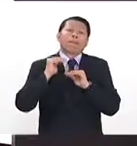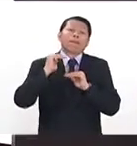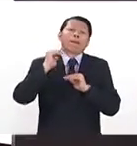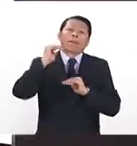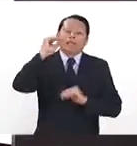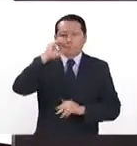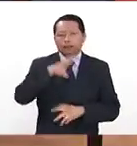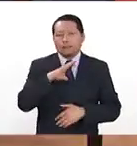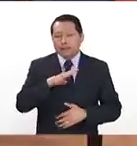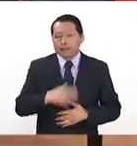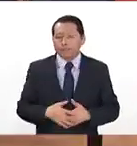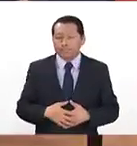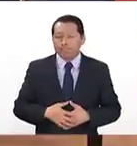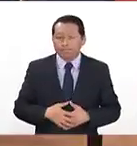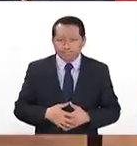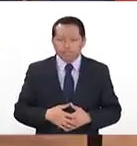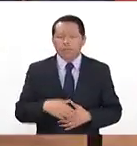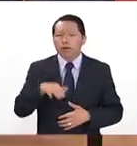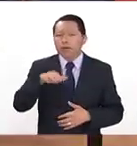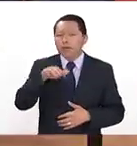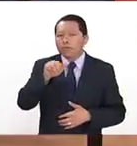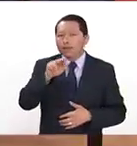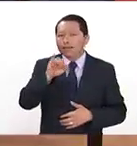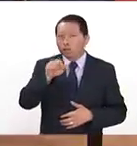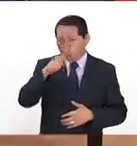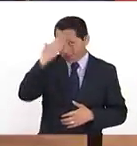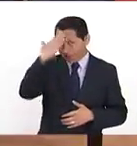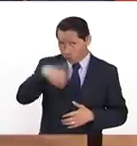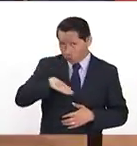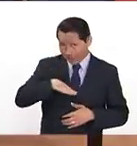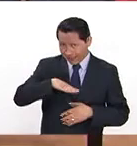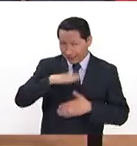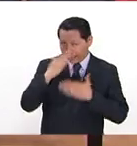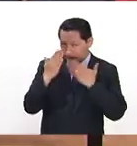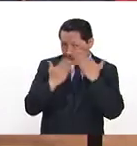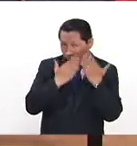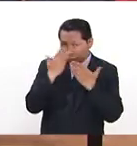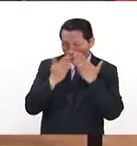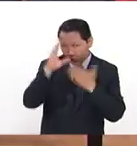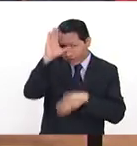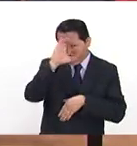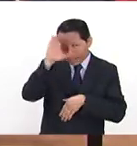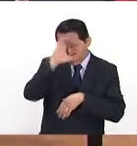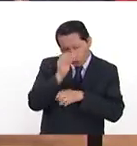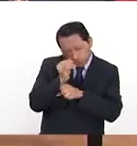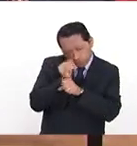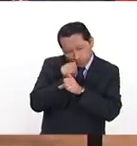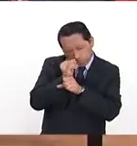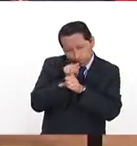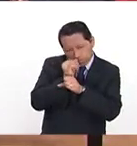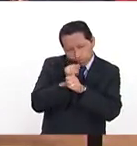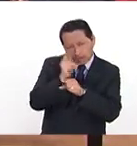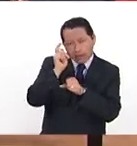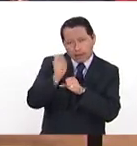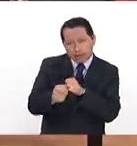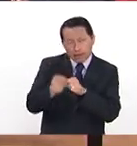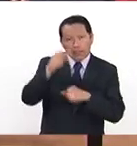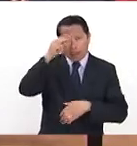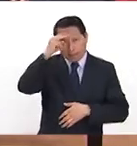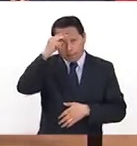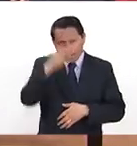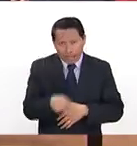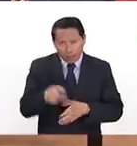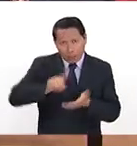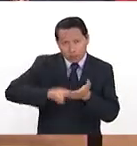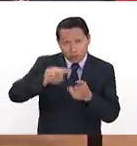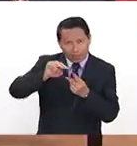paciente. Marisol, sabemos que hay estudios científicos que han revelado que los mexicanos